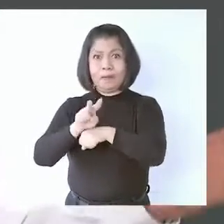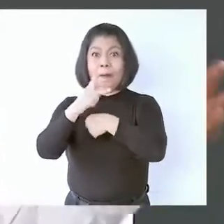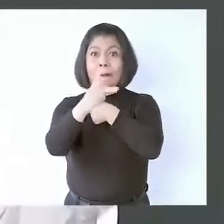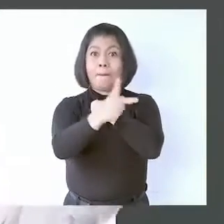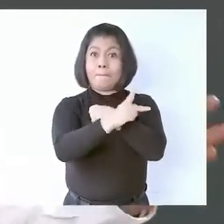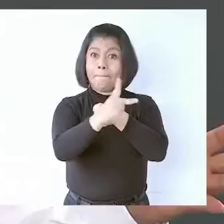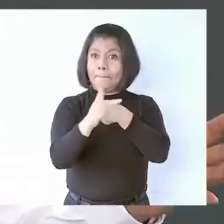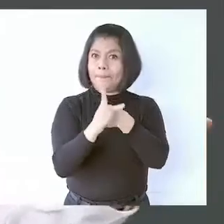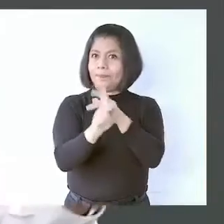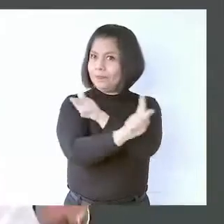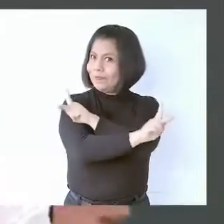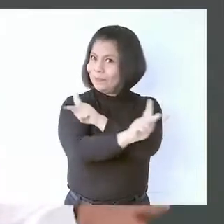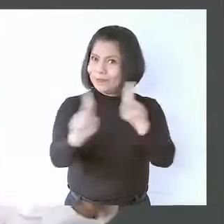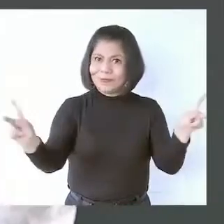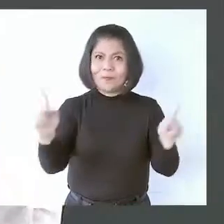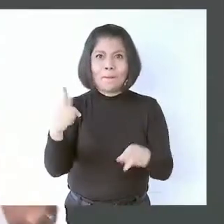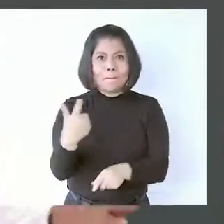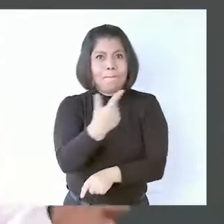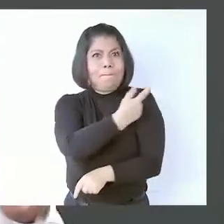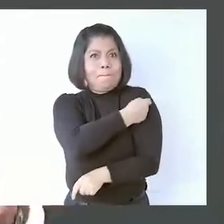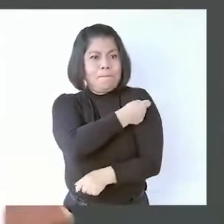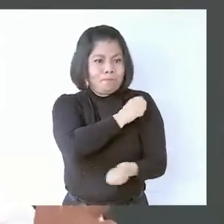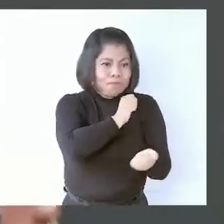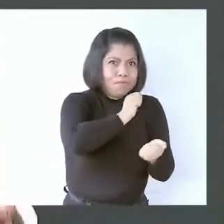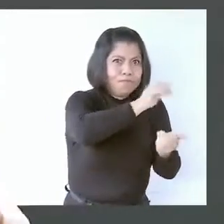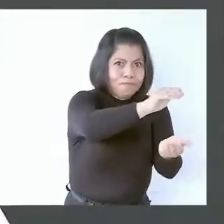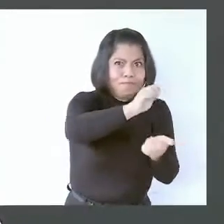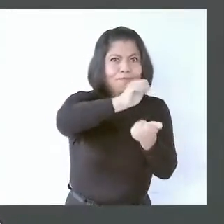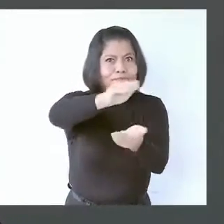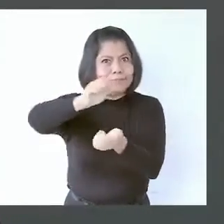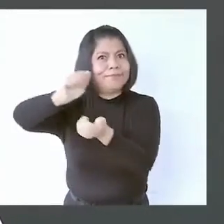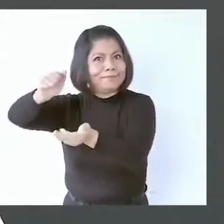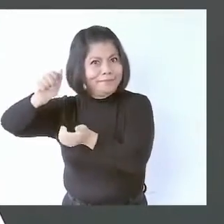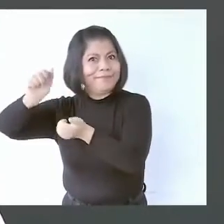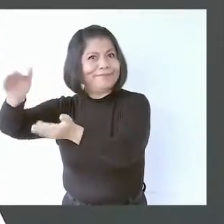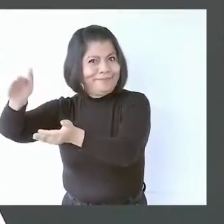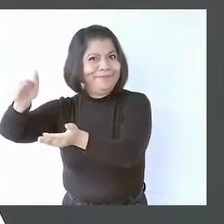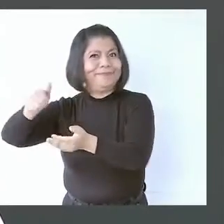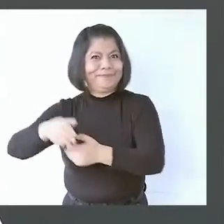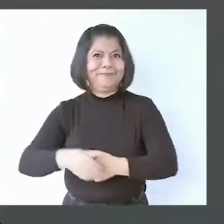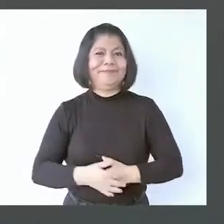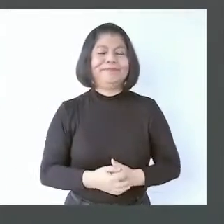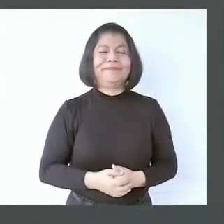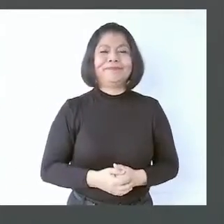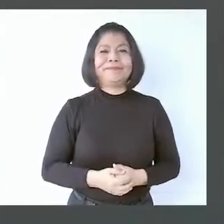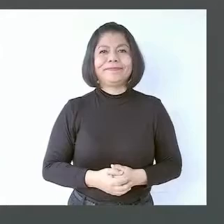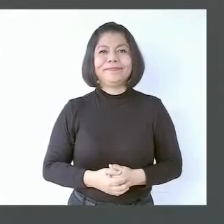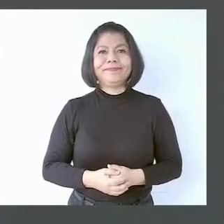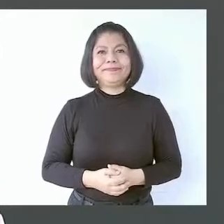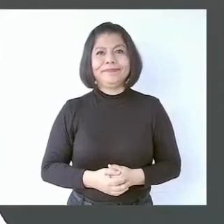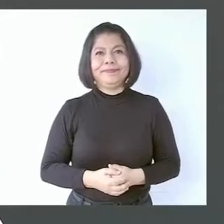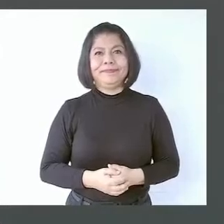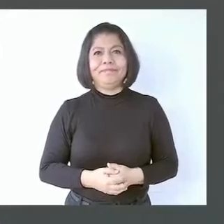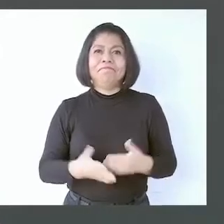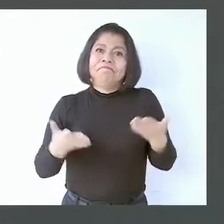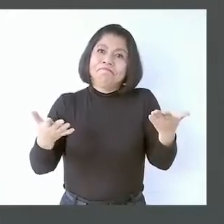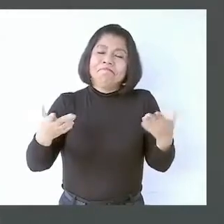Desde luego, no se ha logrado el propósito de manera